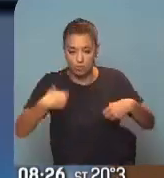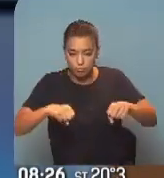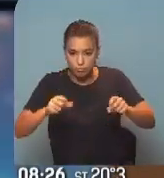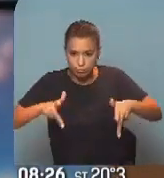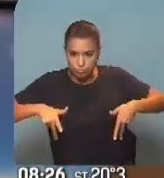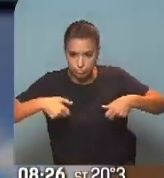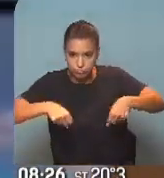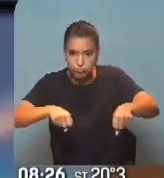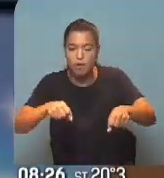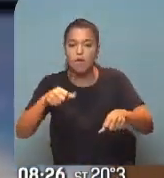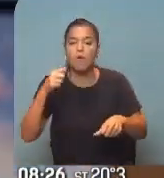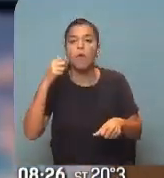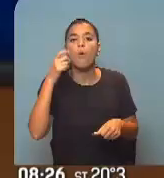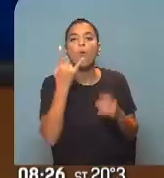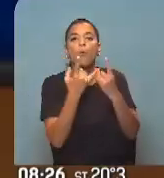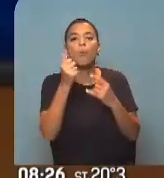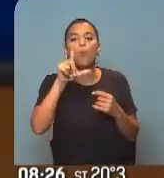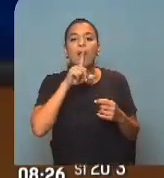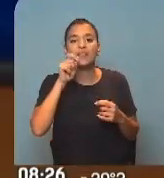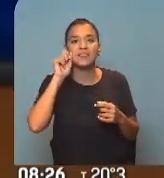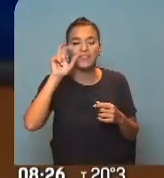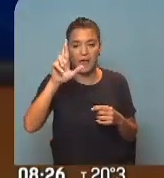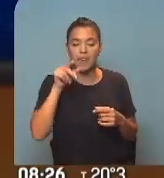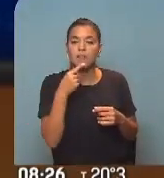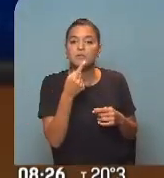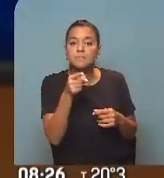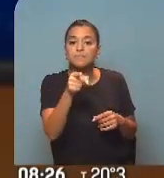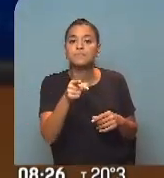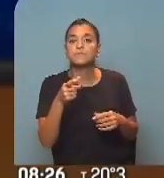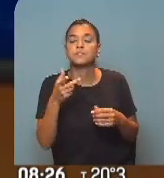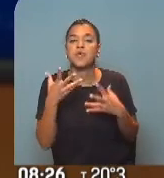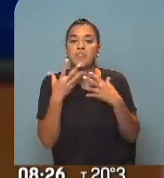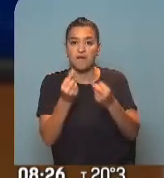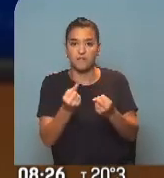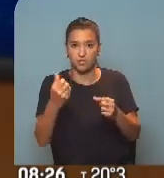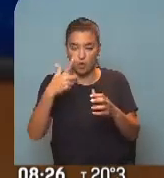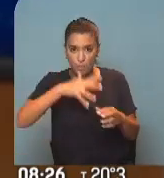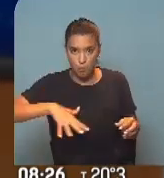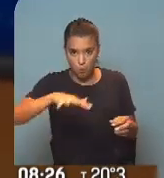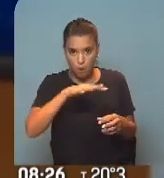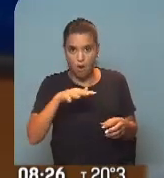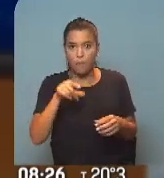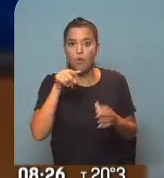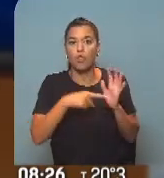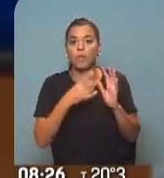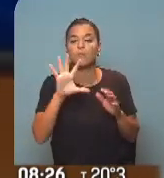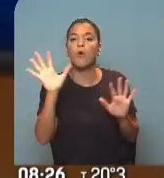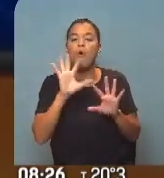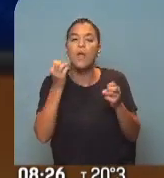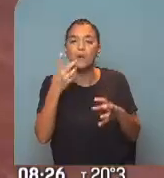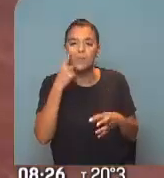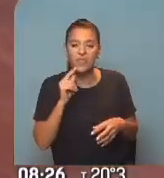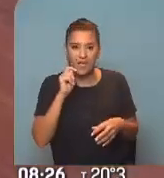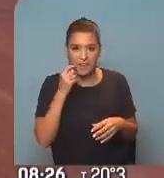walter martello que es defensor de adjunto del pueblo de la provincia de buenos aires walter como le basta que esta bandera bueno a ver